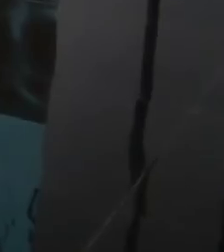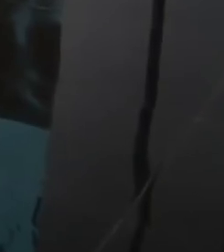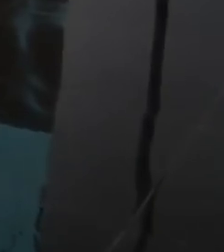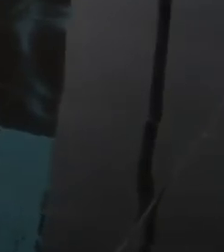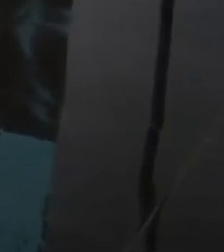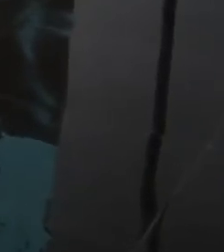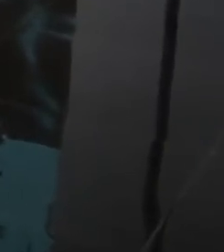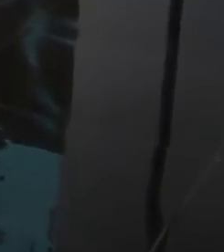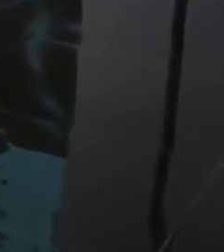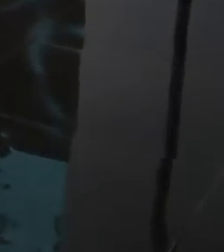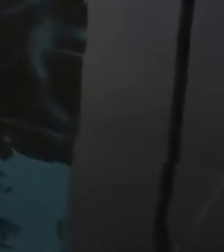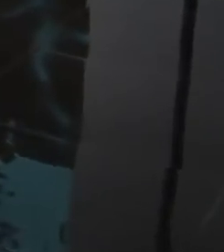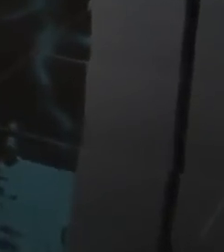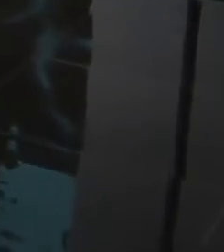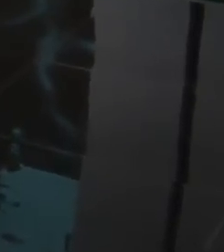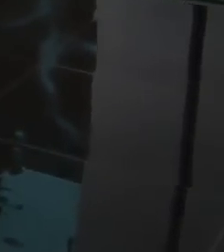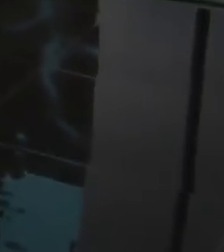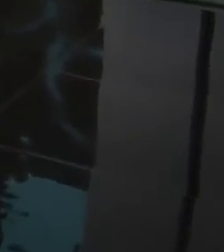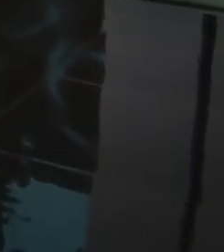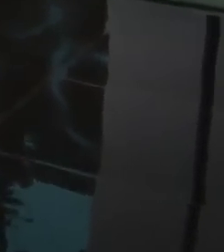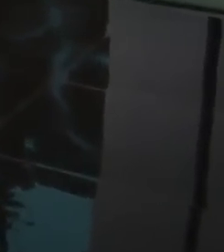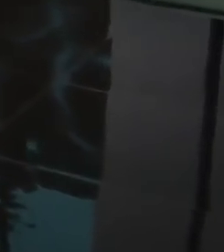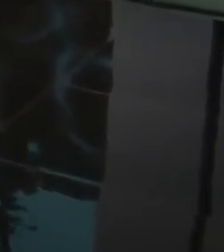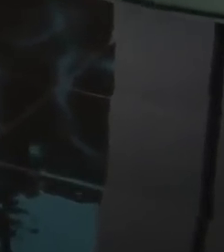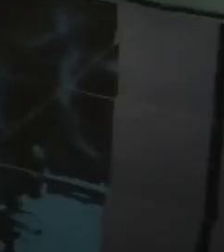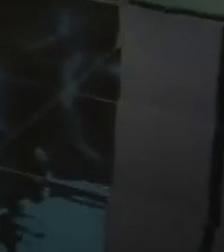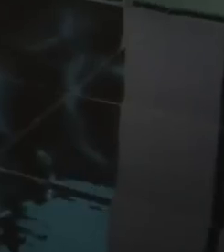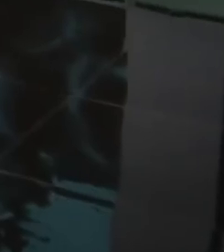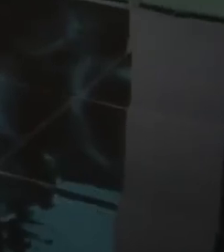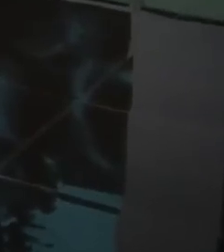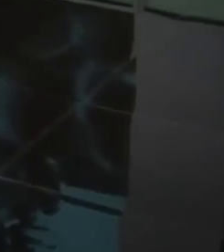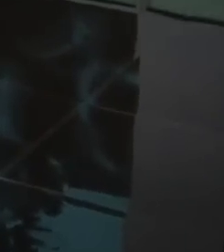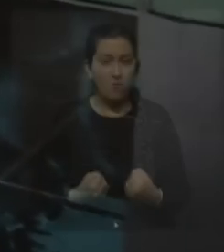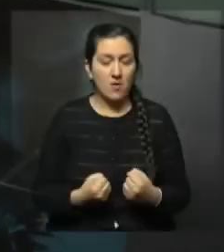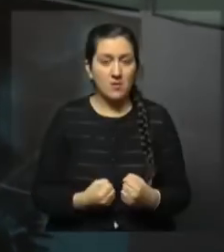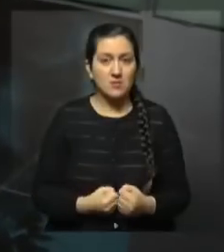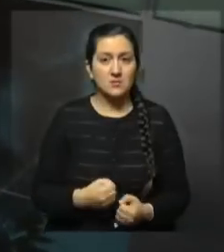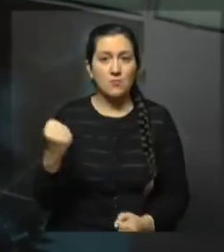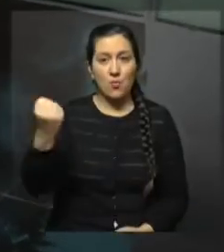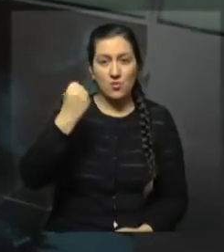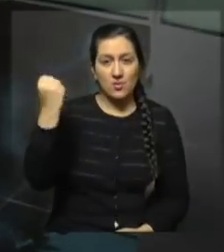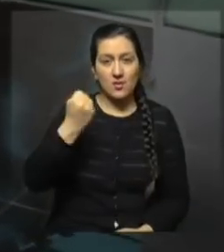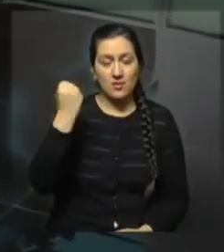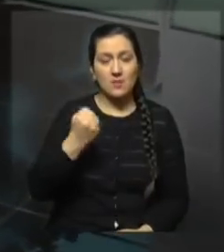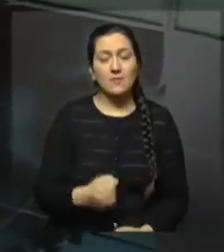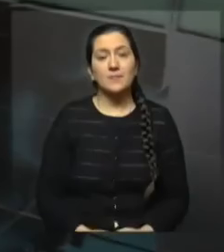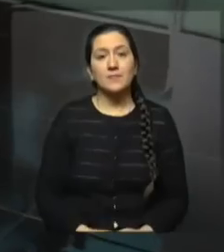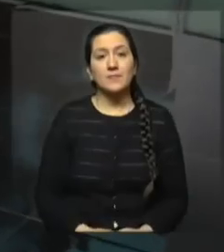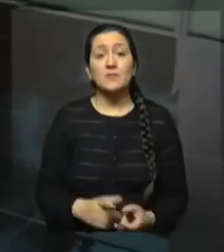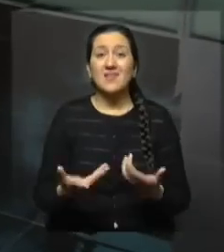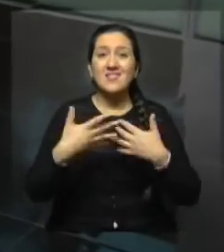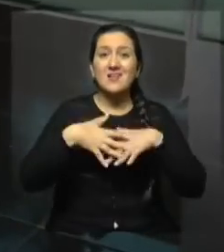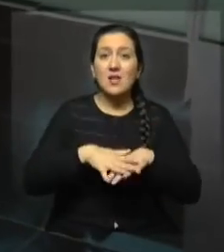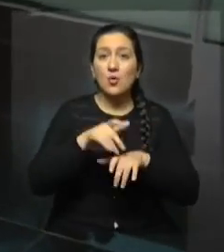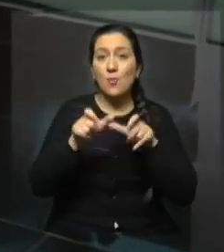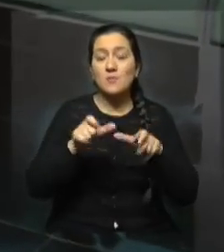ministerial que no posee personas figuras de peso político relevante partidario sino que está integrada